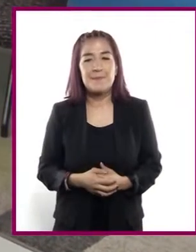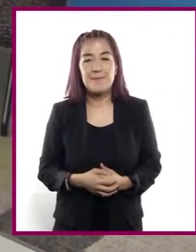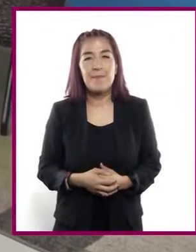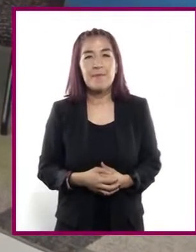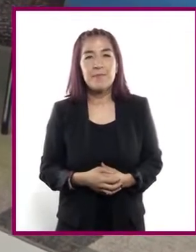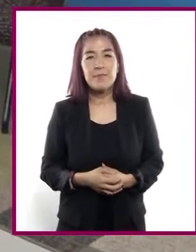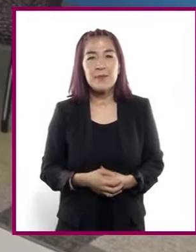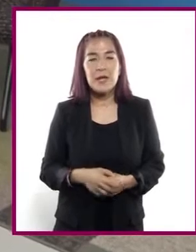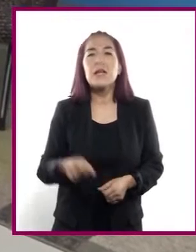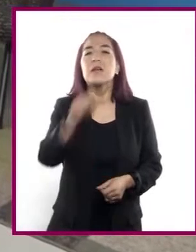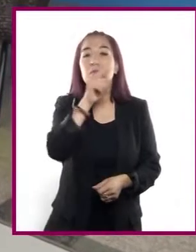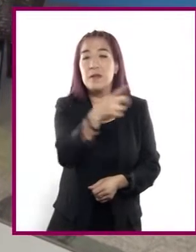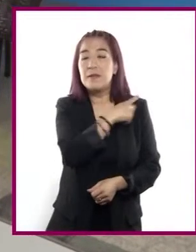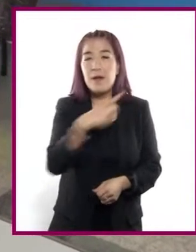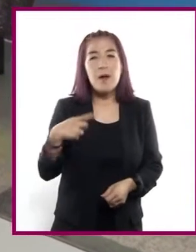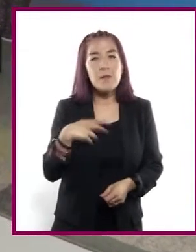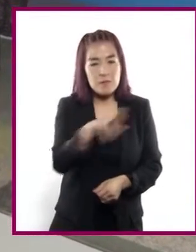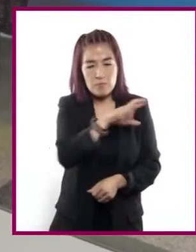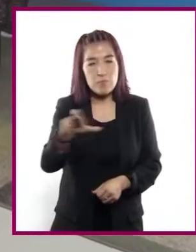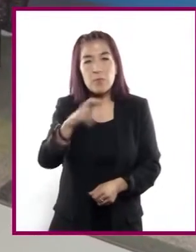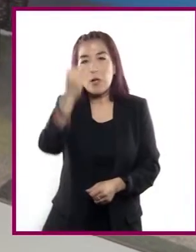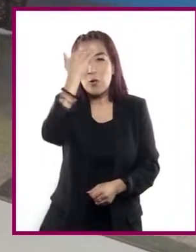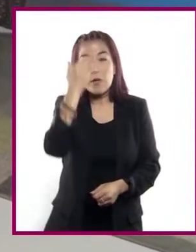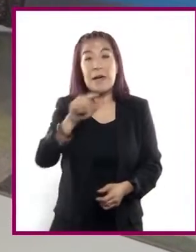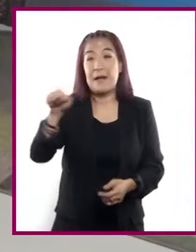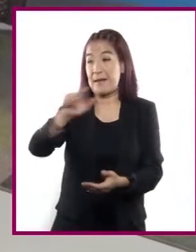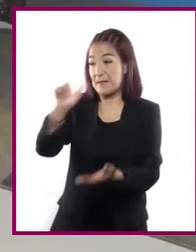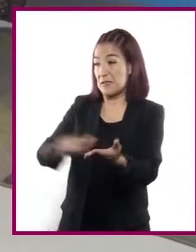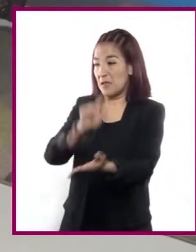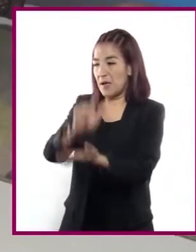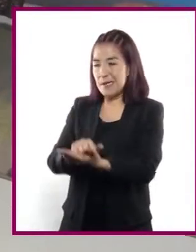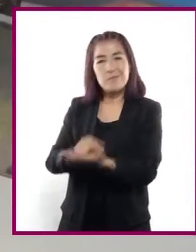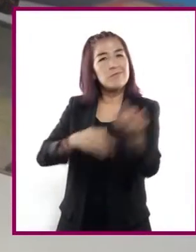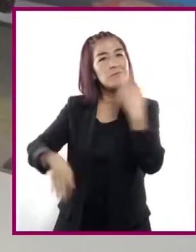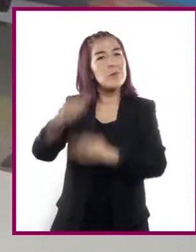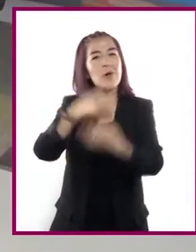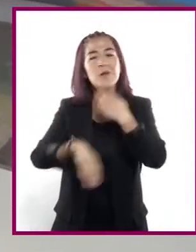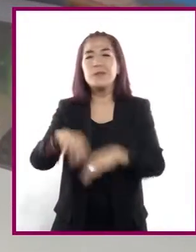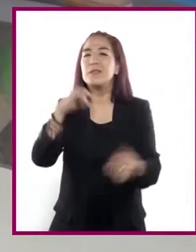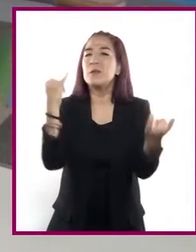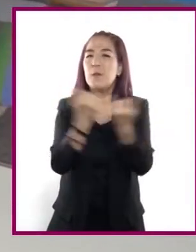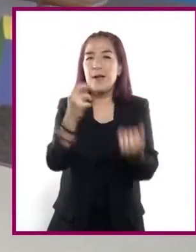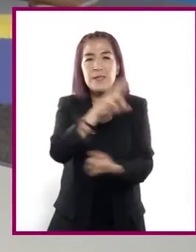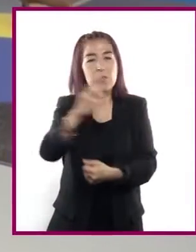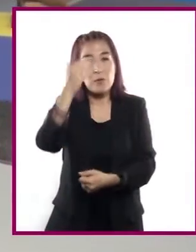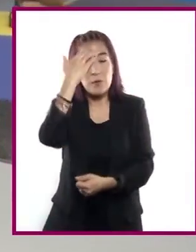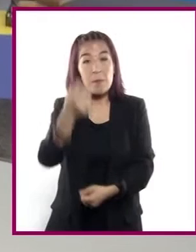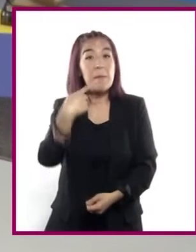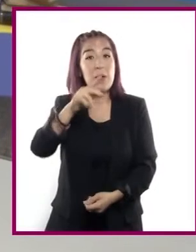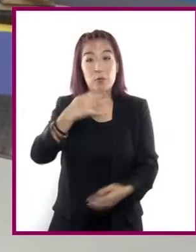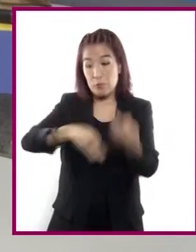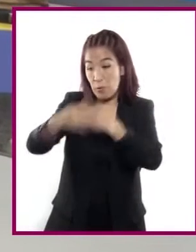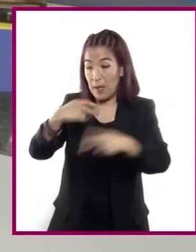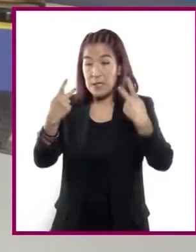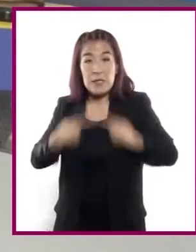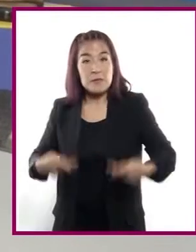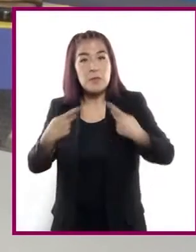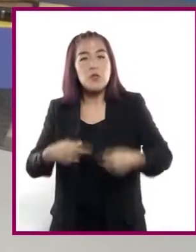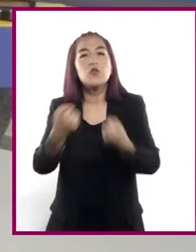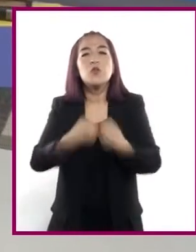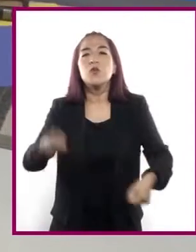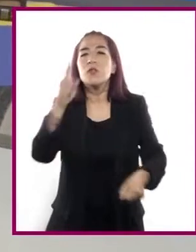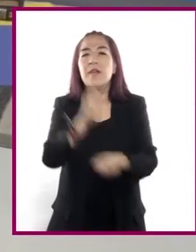Debemos ser reconocidos como iguales ante la ley, pero únicos ante la sociedad, y